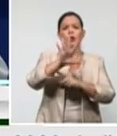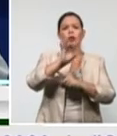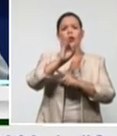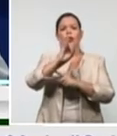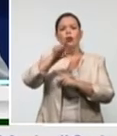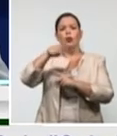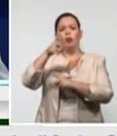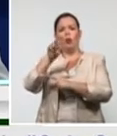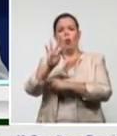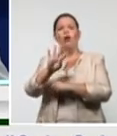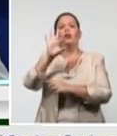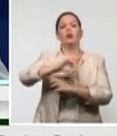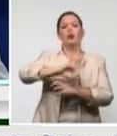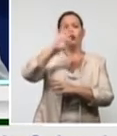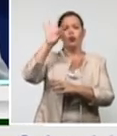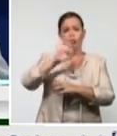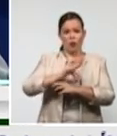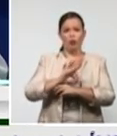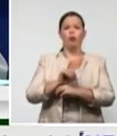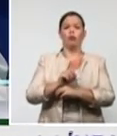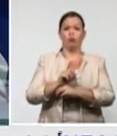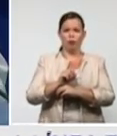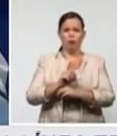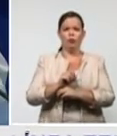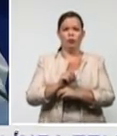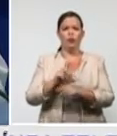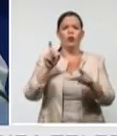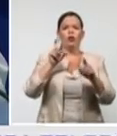57,4% y en los últimos 15 días el